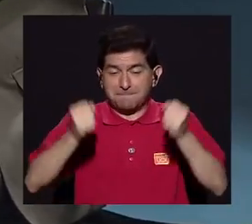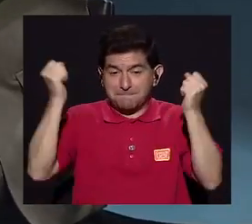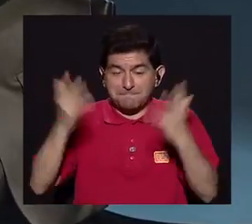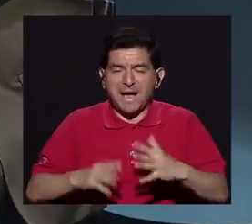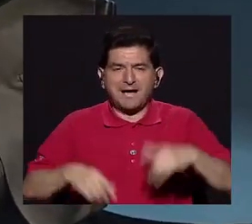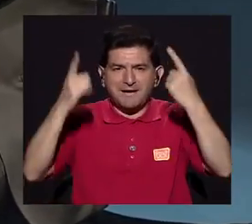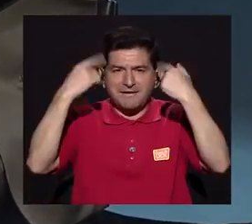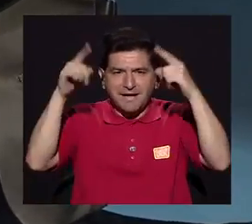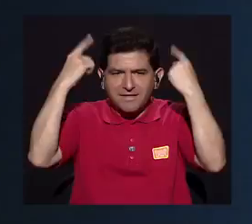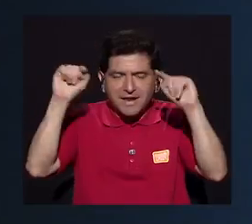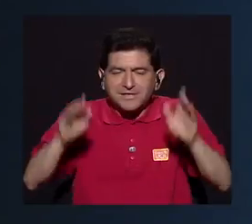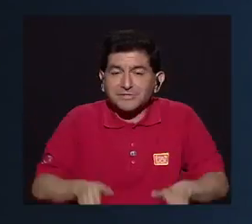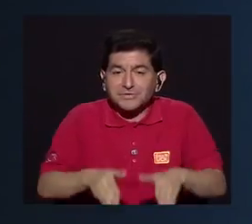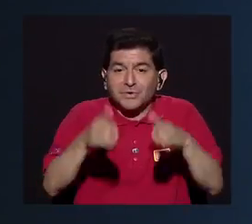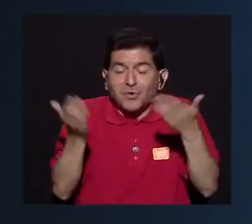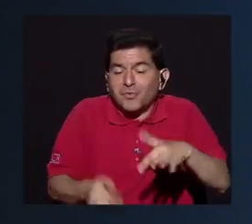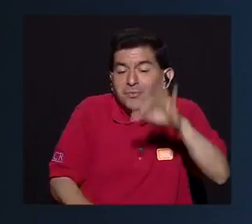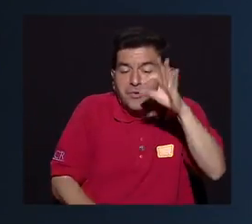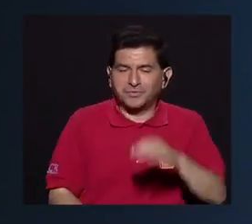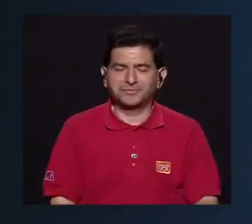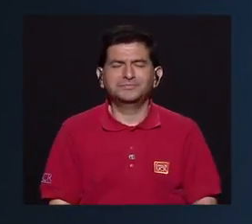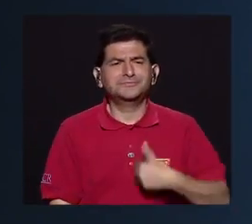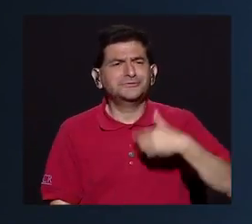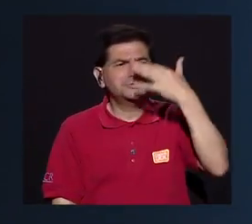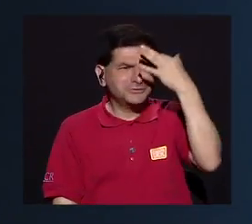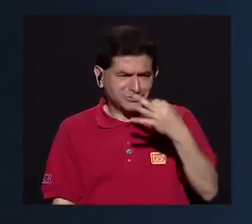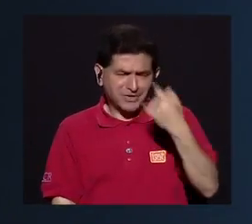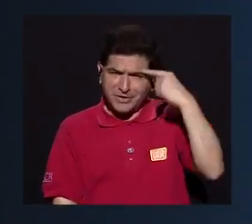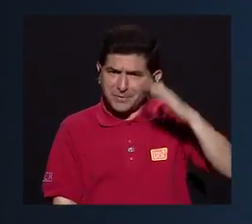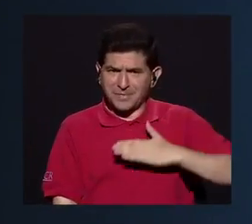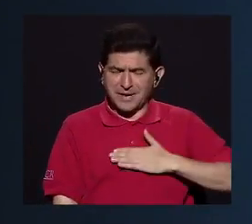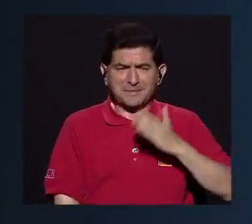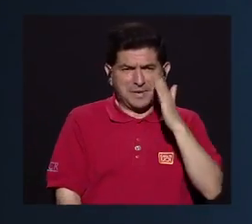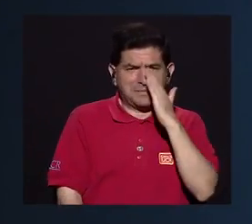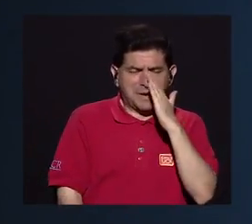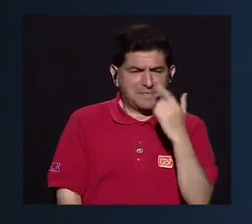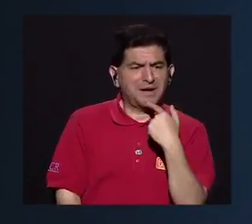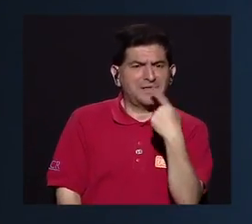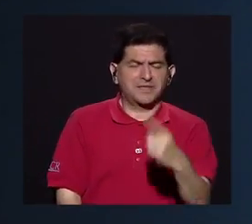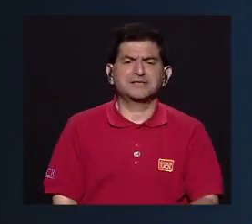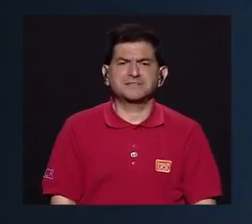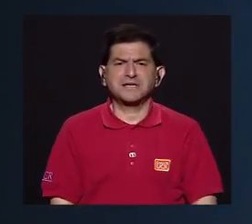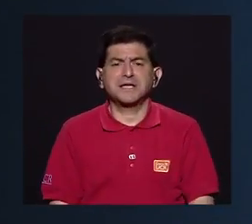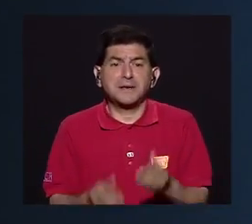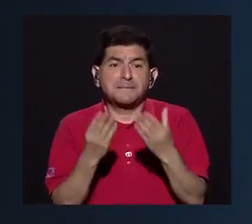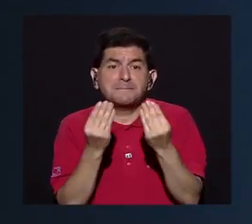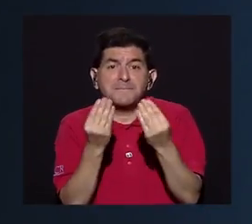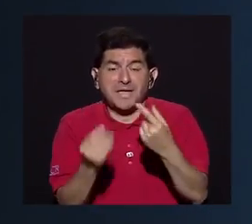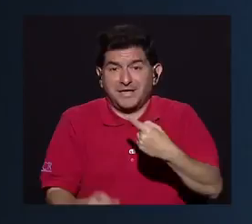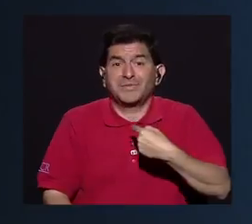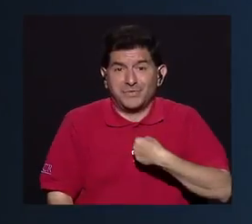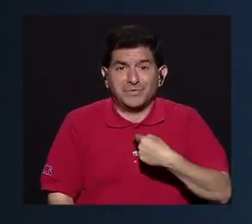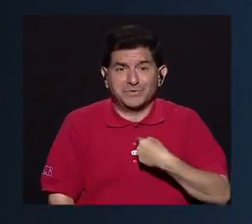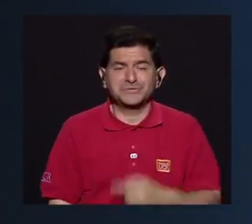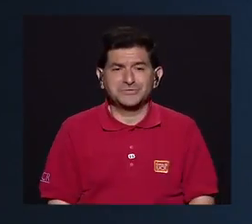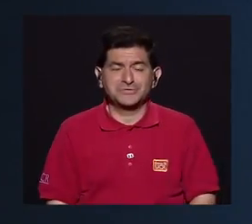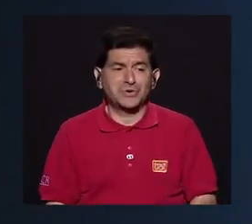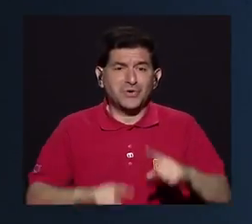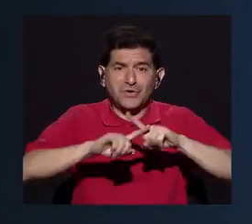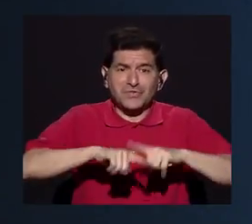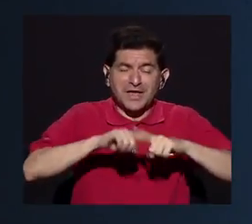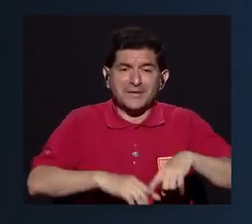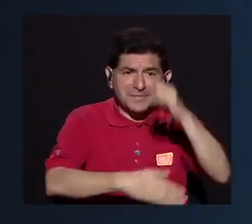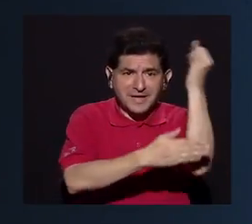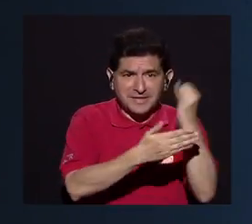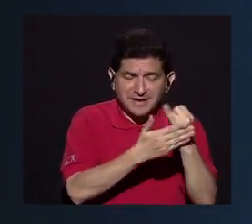éxito de alguna manera? Gracias, Marlon. Yo creo que, bueno, para mí, mi mamá siempre decía que le daba mucho miedo que yo viviera el arte porque